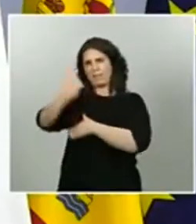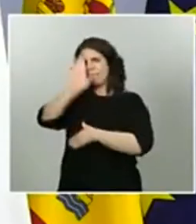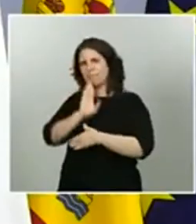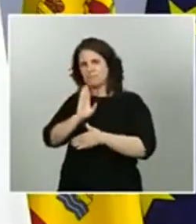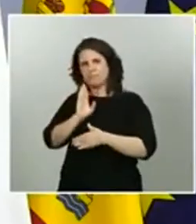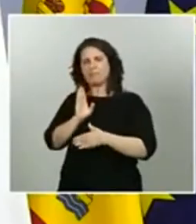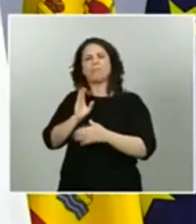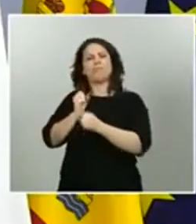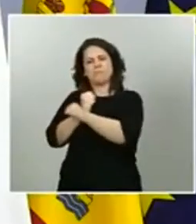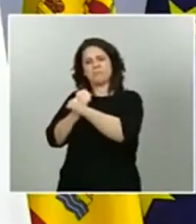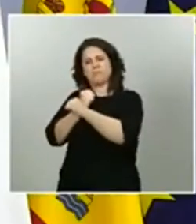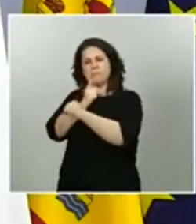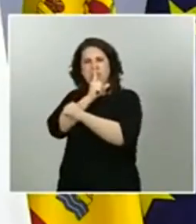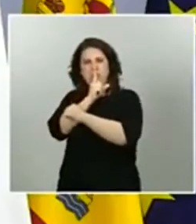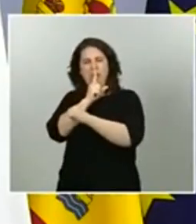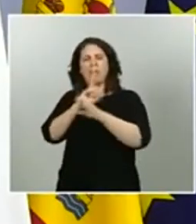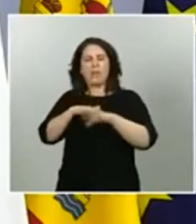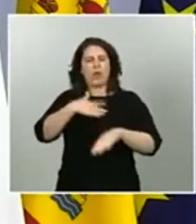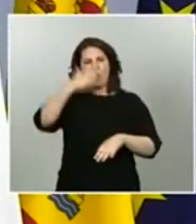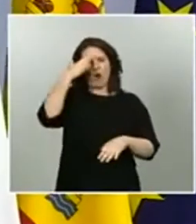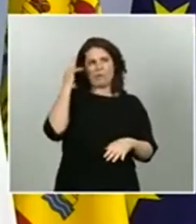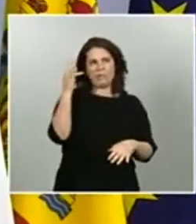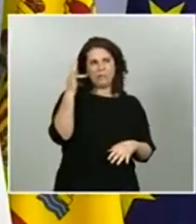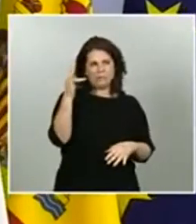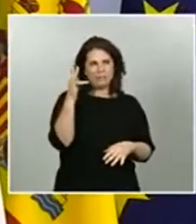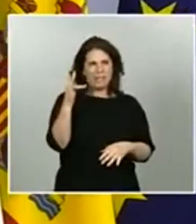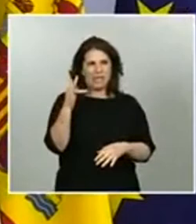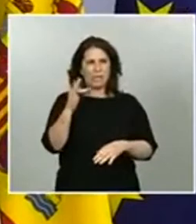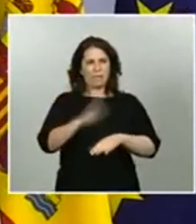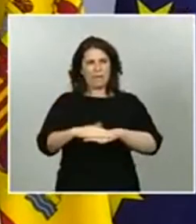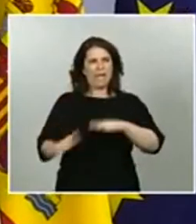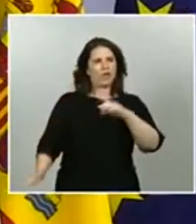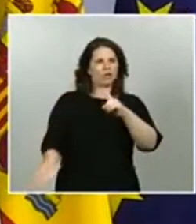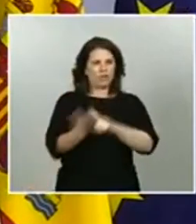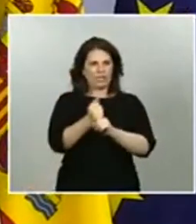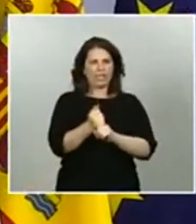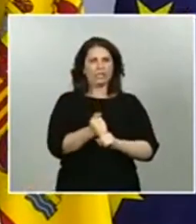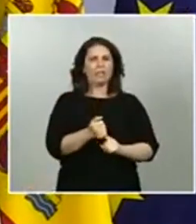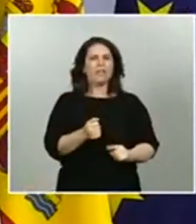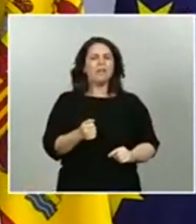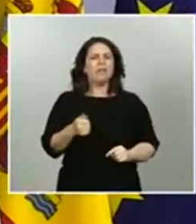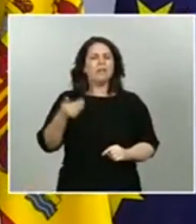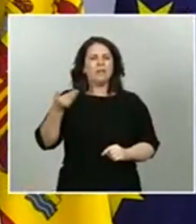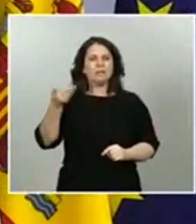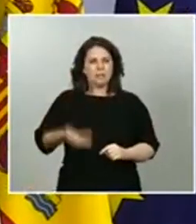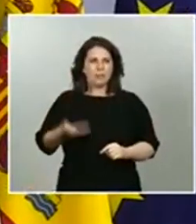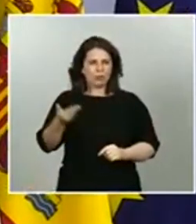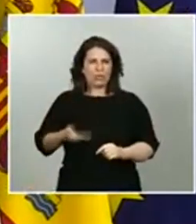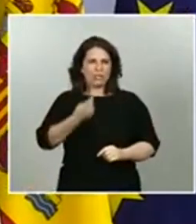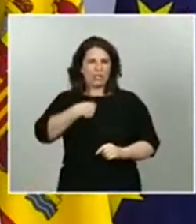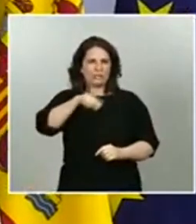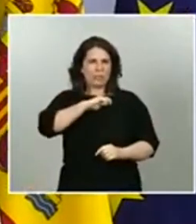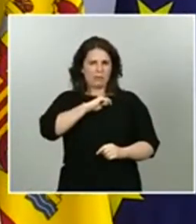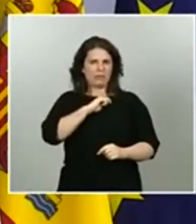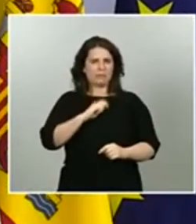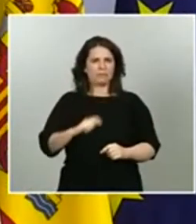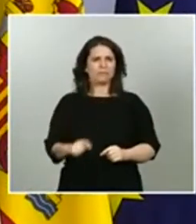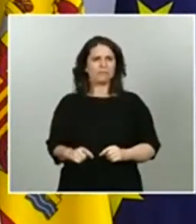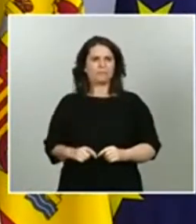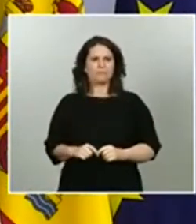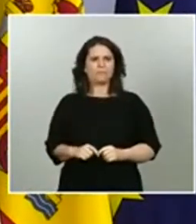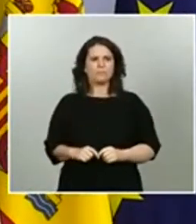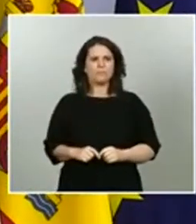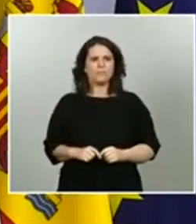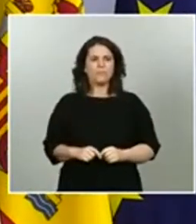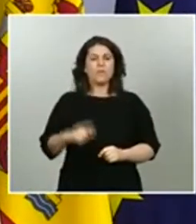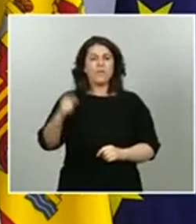a el que podamos lograr, yo creo que un importante puesto para España. Y también para un gobierno feminista, el